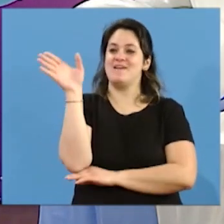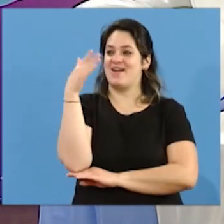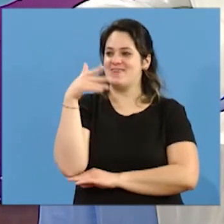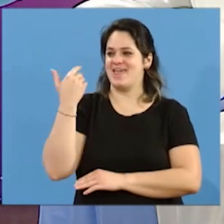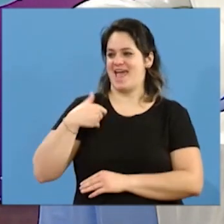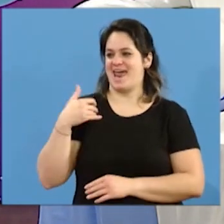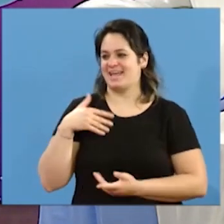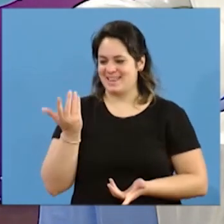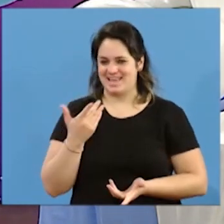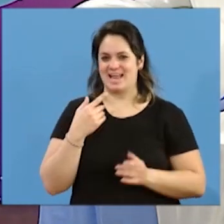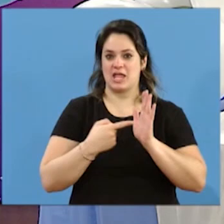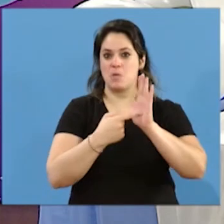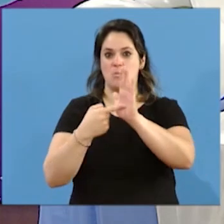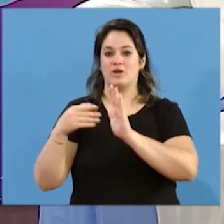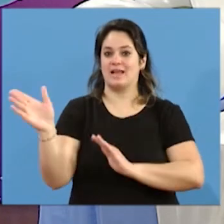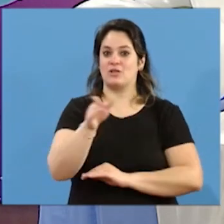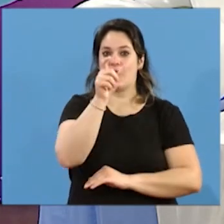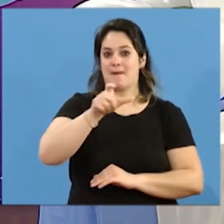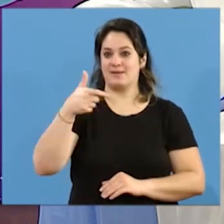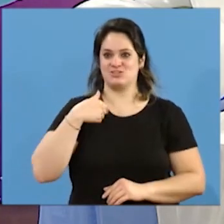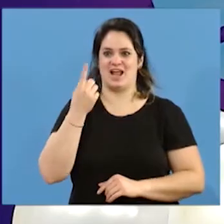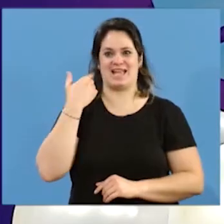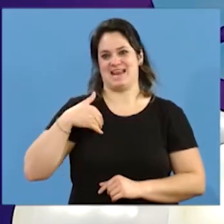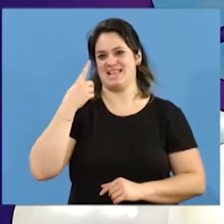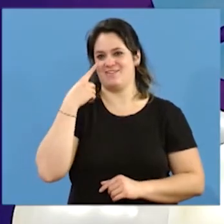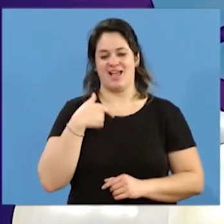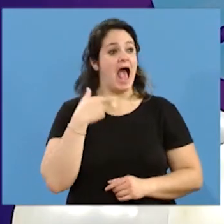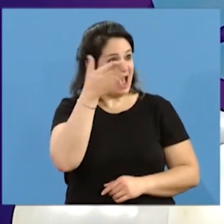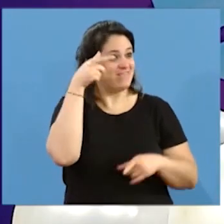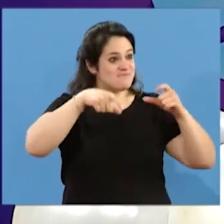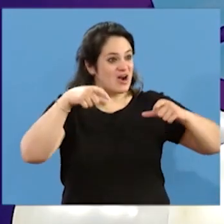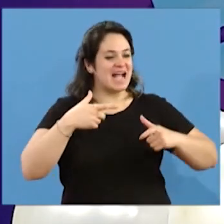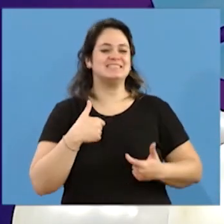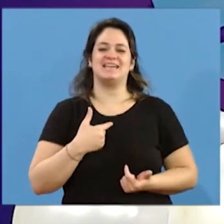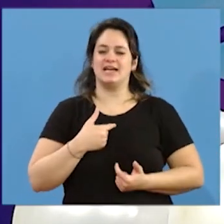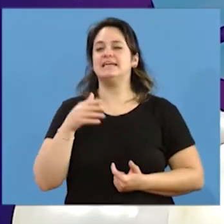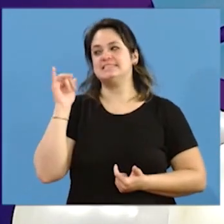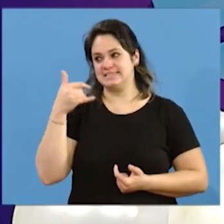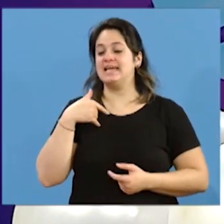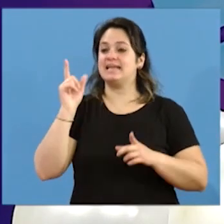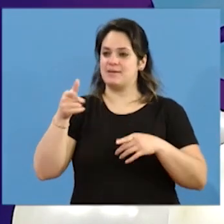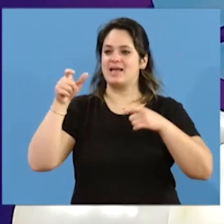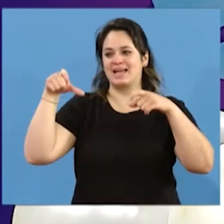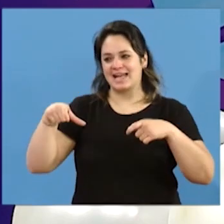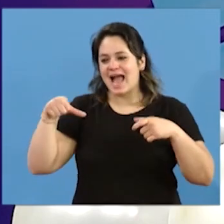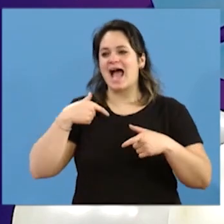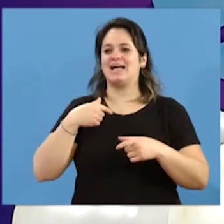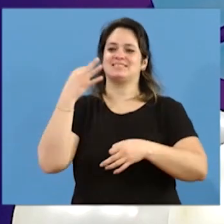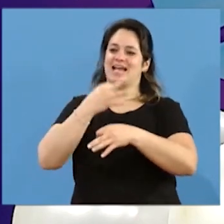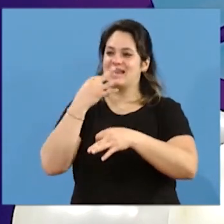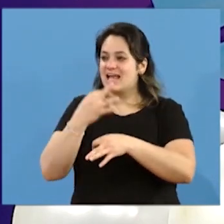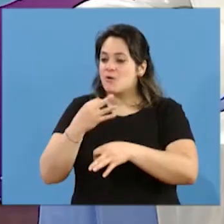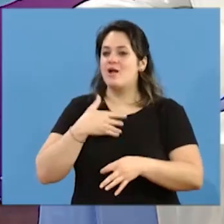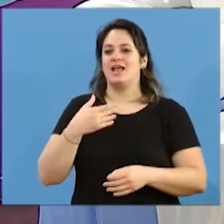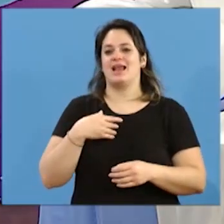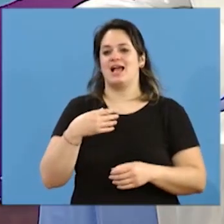patria, la que nos representa en todos lados. Ah, la que vamos a la cancha. Sí, se usa en la cancha, se usa en las escuelas, en